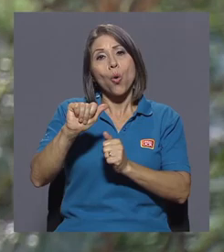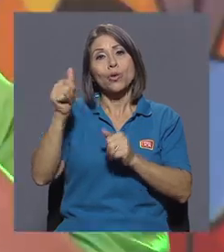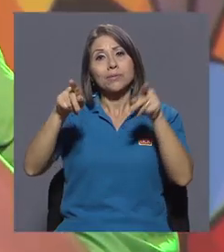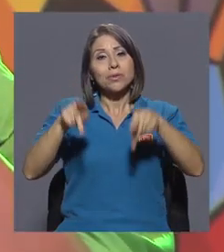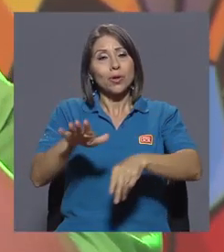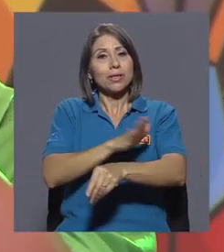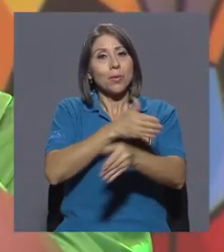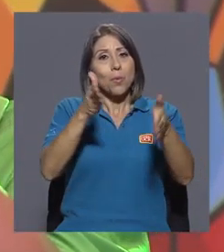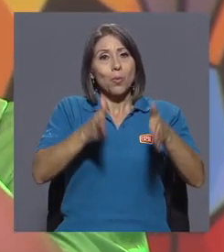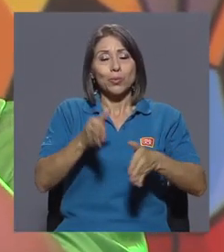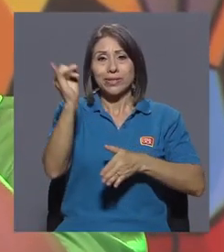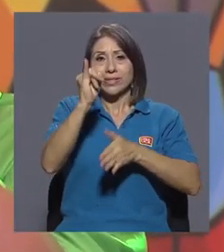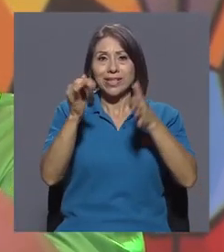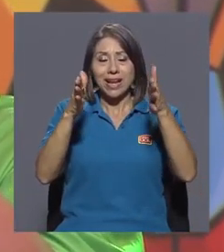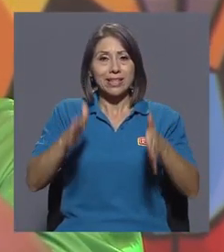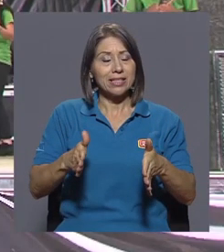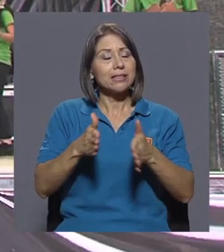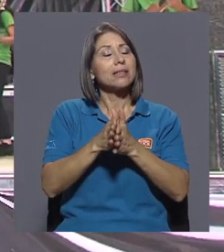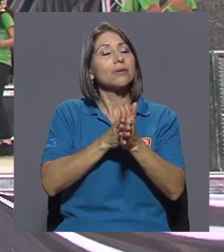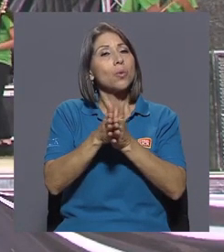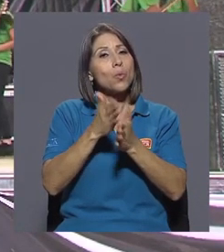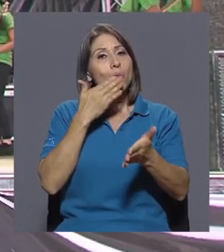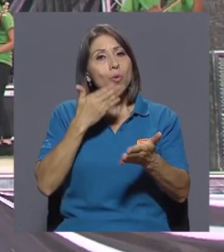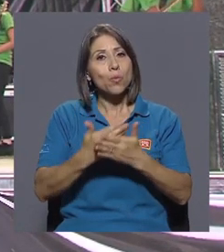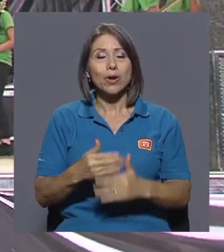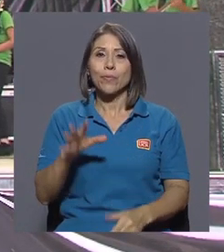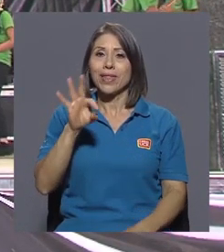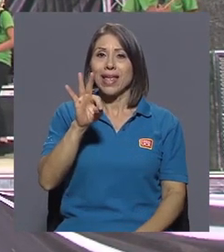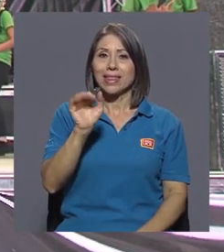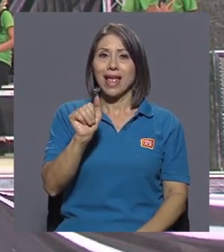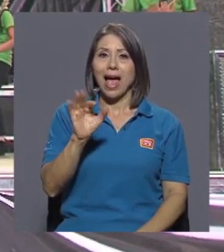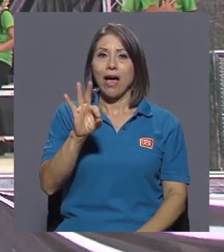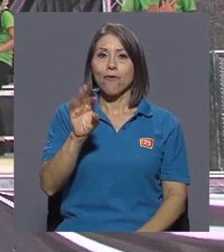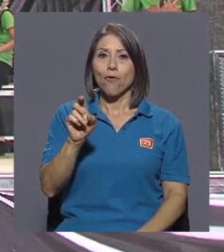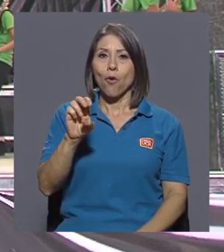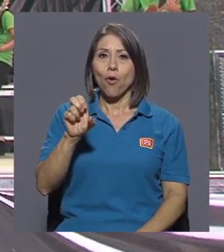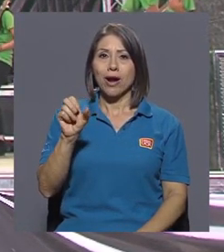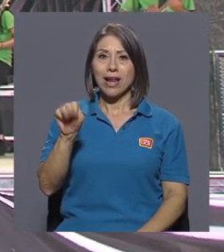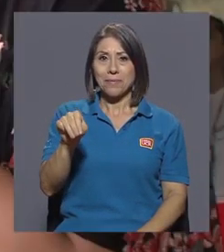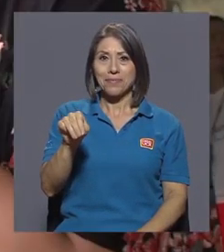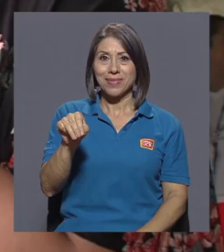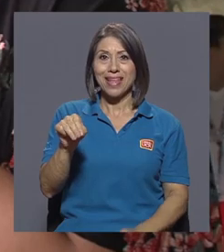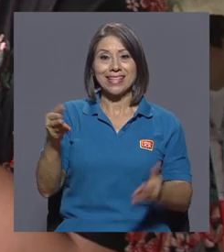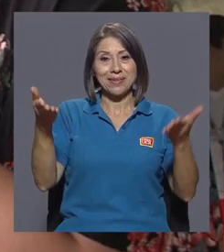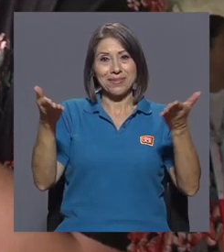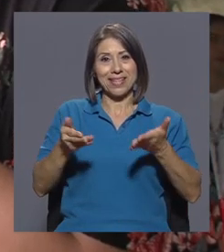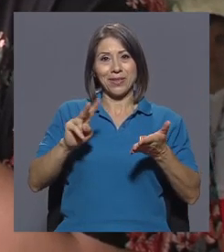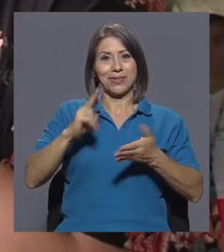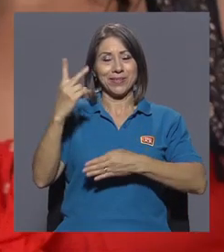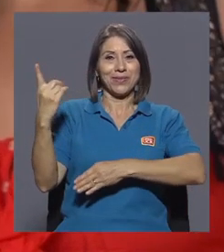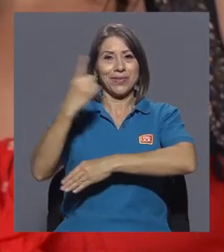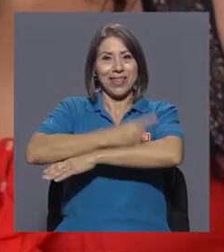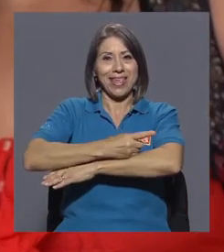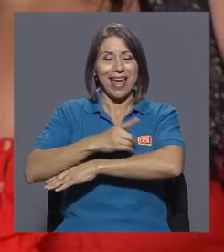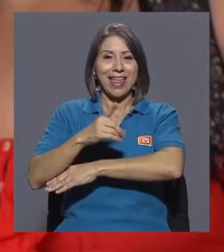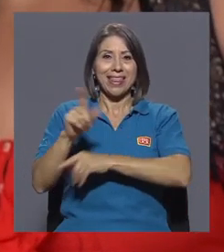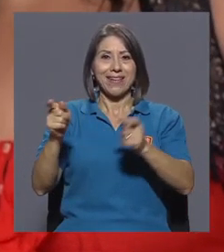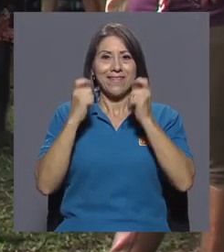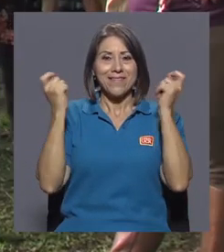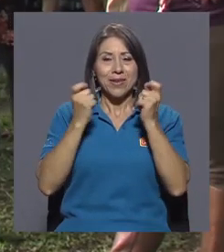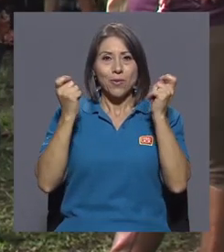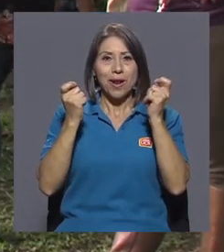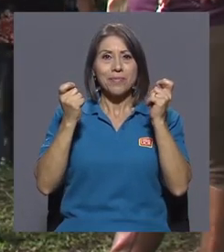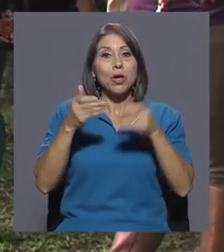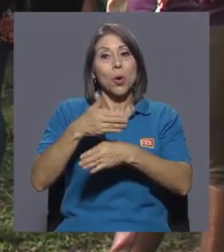enriquecen de forem se presentó el segundo día del ciclo y compartió escenario con agrupaciones